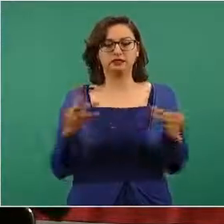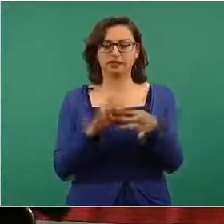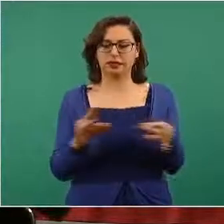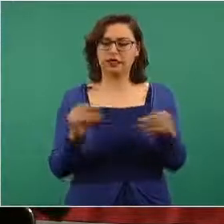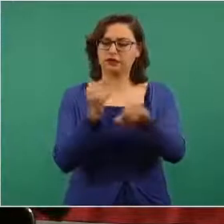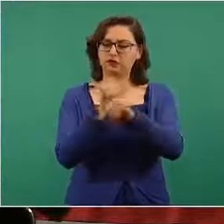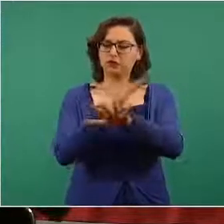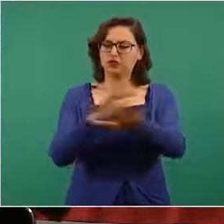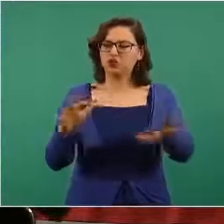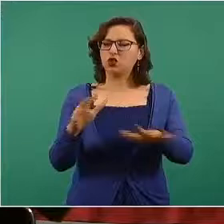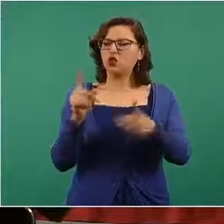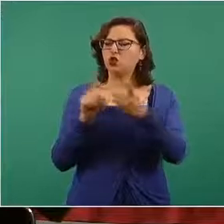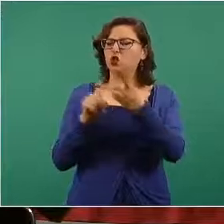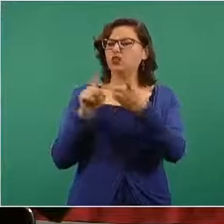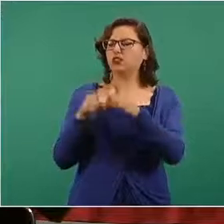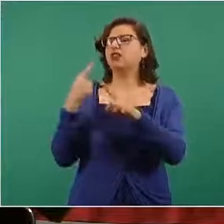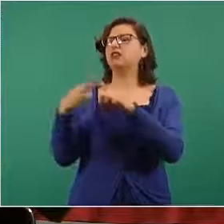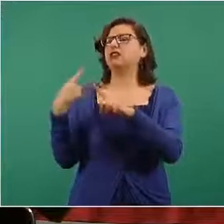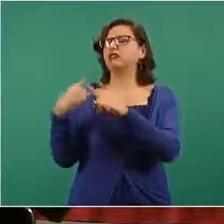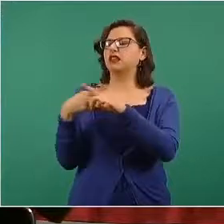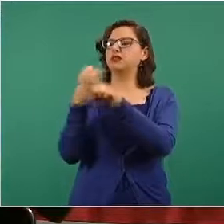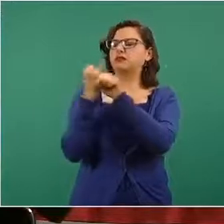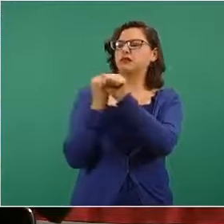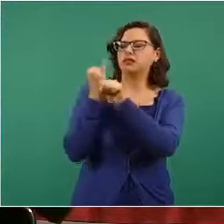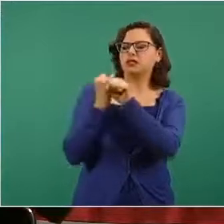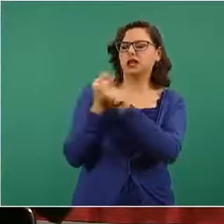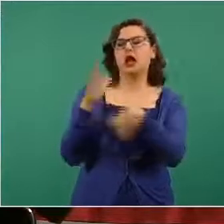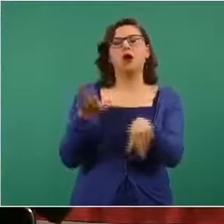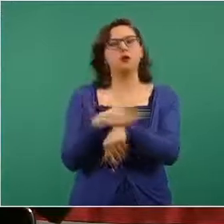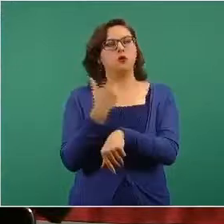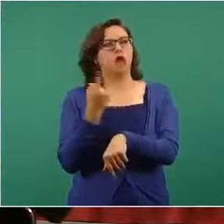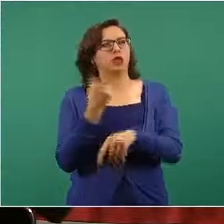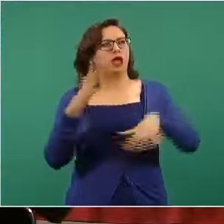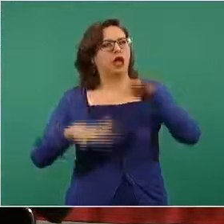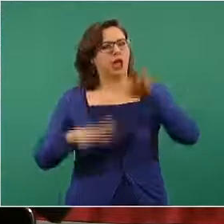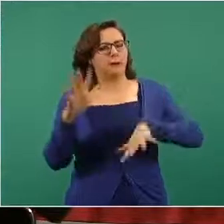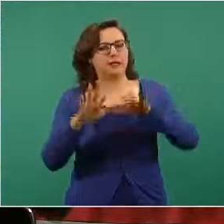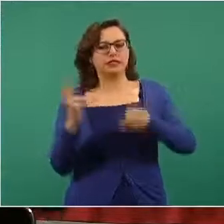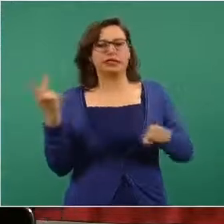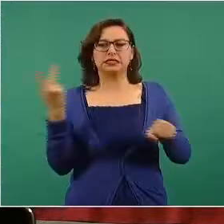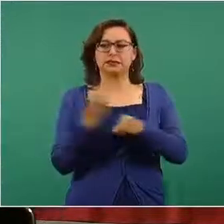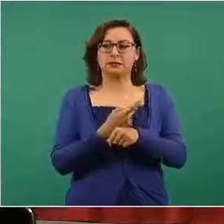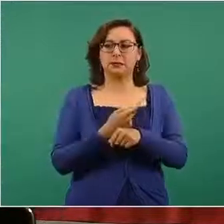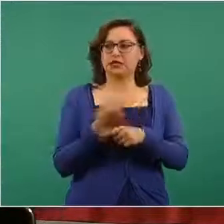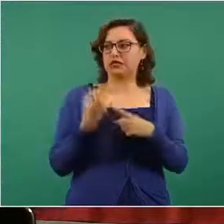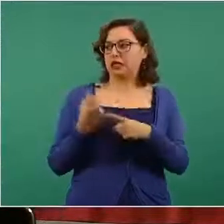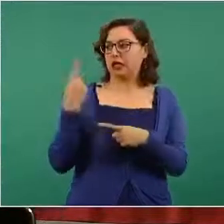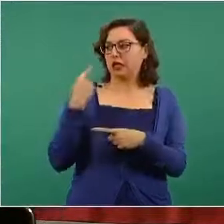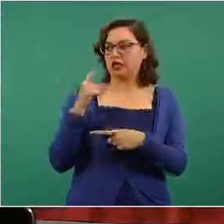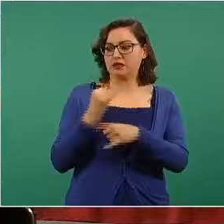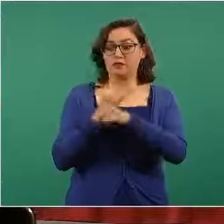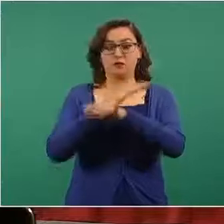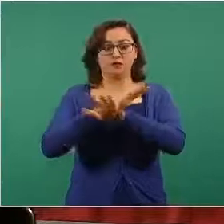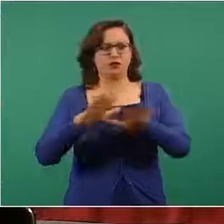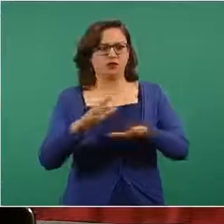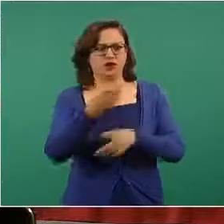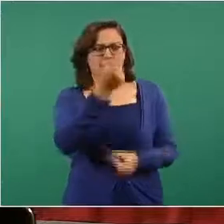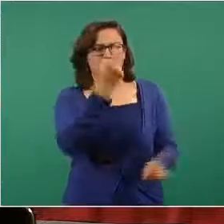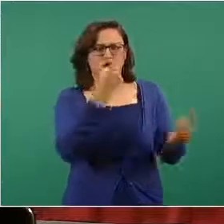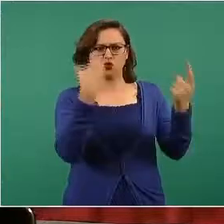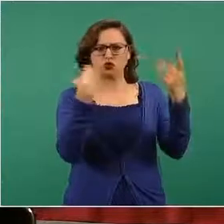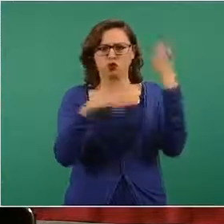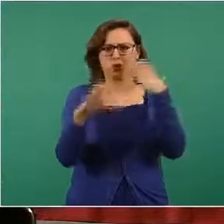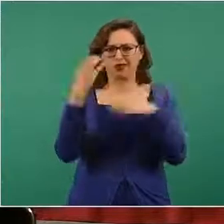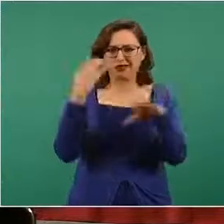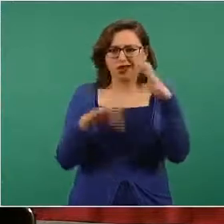en esta, revisión y comentarios que se han dado al reporte, justo al último reporte, pues ha